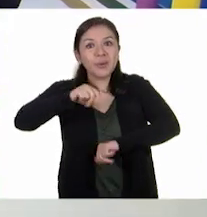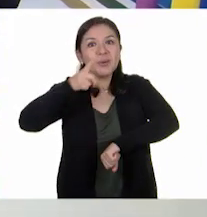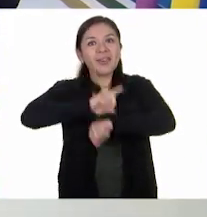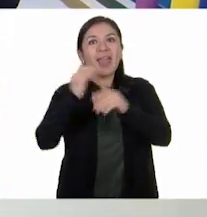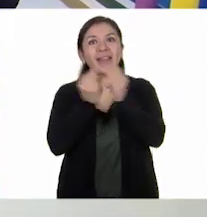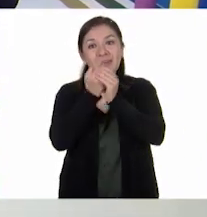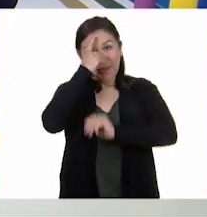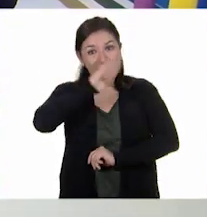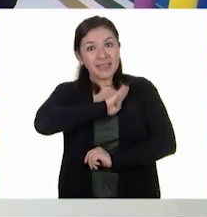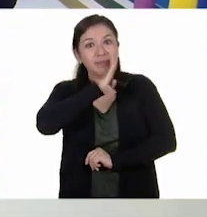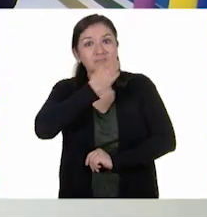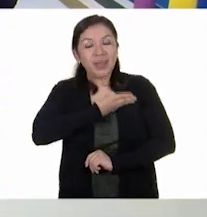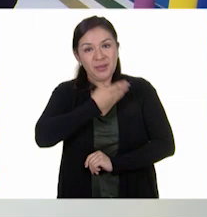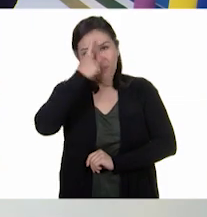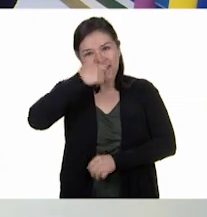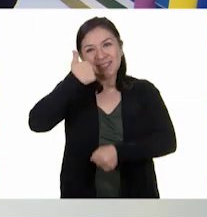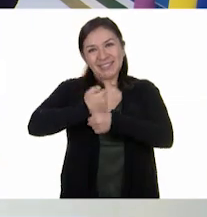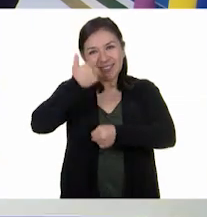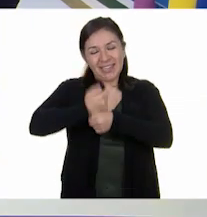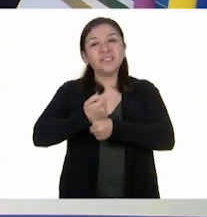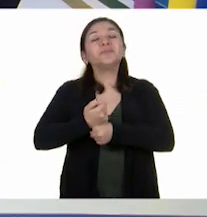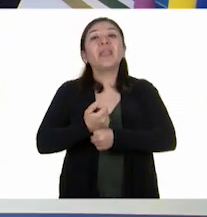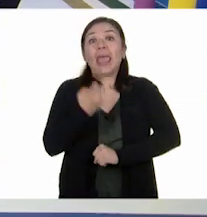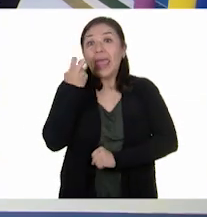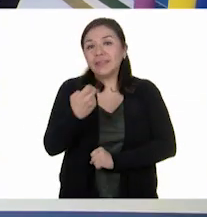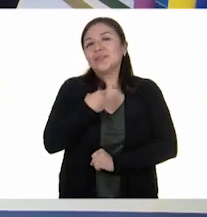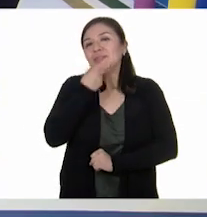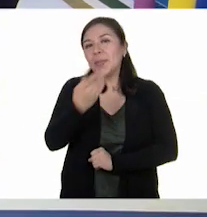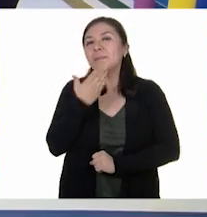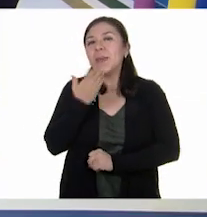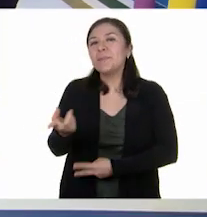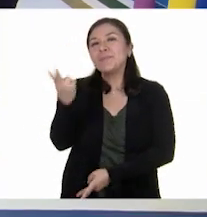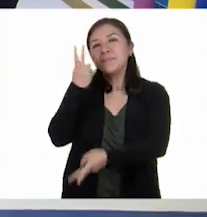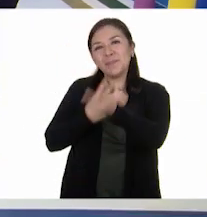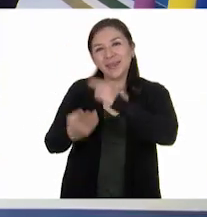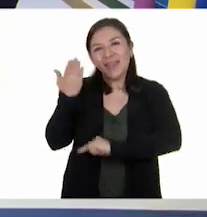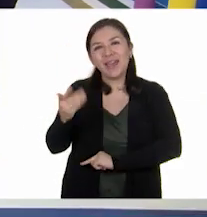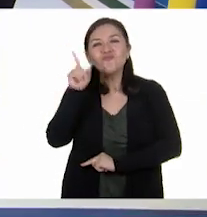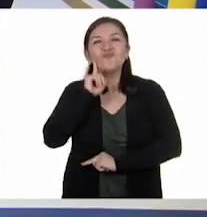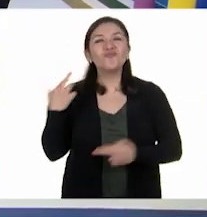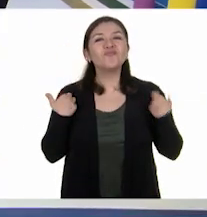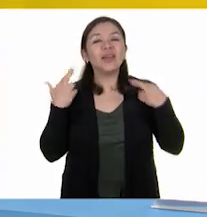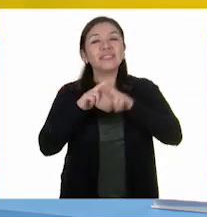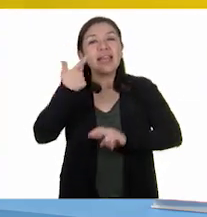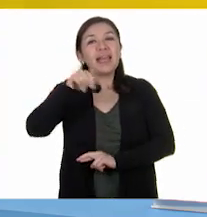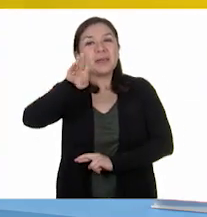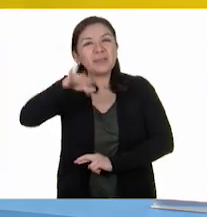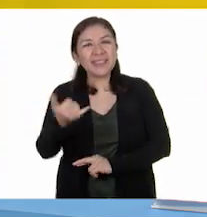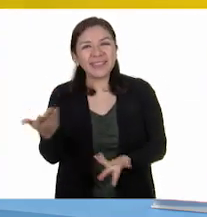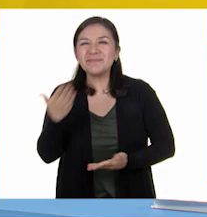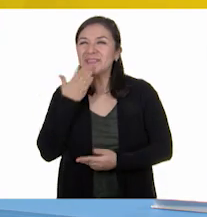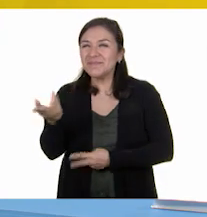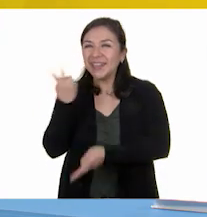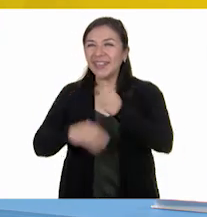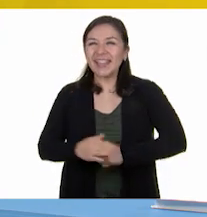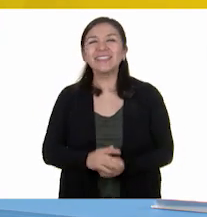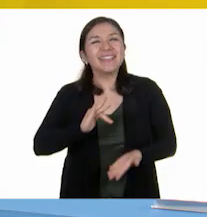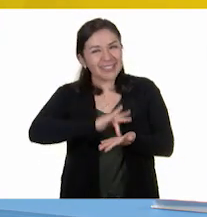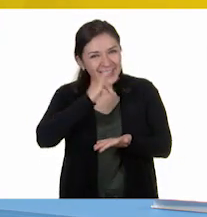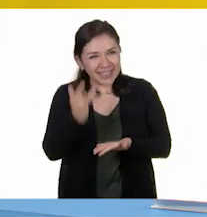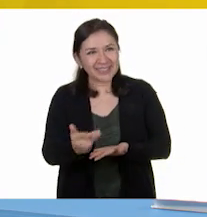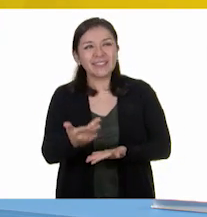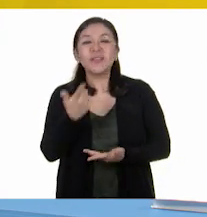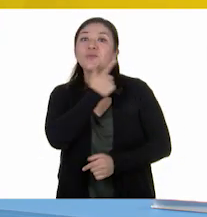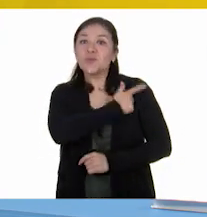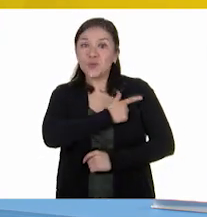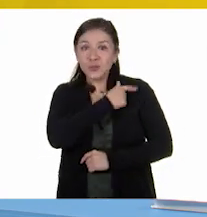sesión de español para sexto grado. Y para eso le damos la más cordial bienvenida a la maestra Gaby Rivas. Bienvenida, Gaby. Muchas gracias,